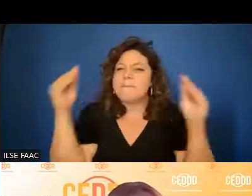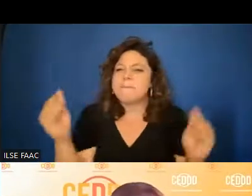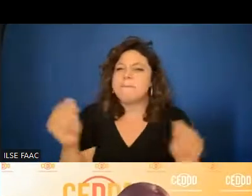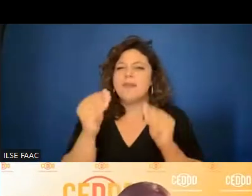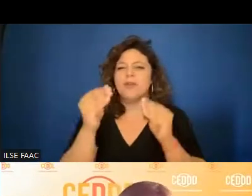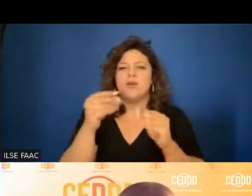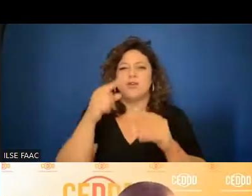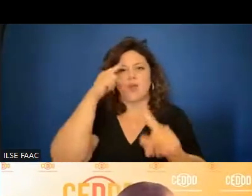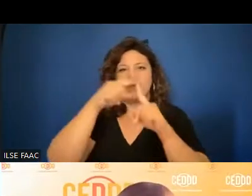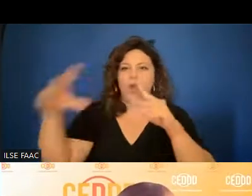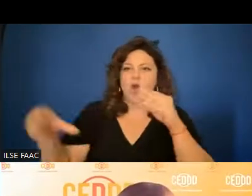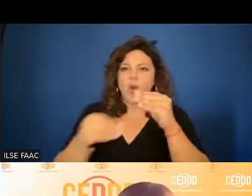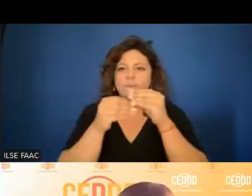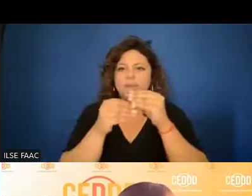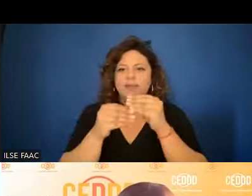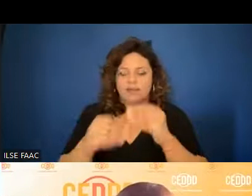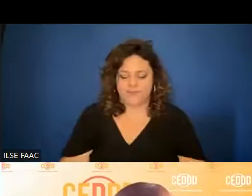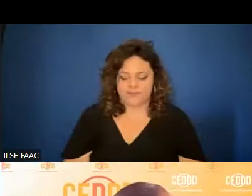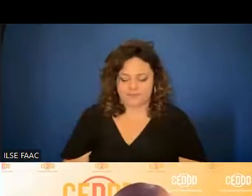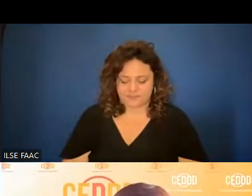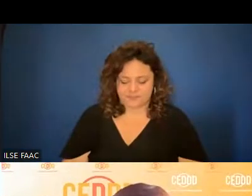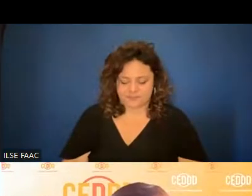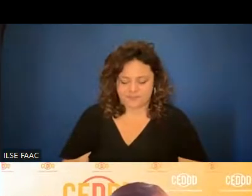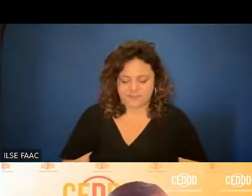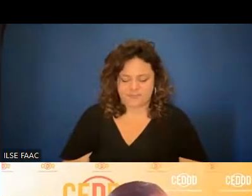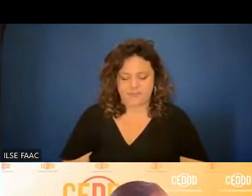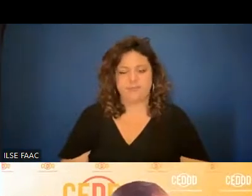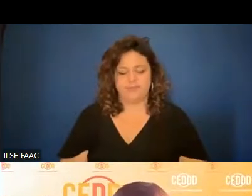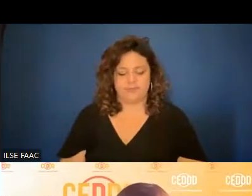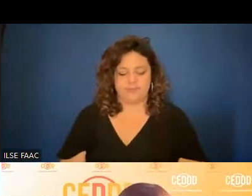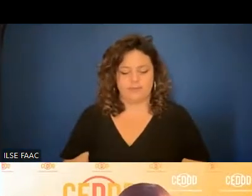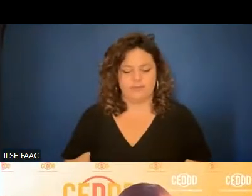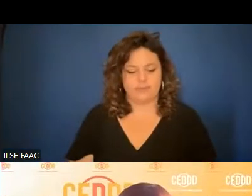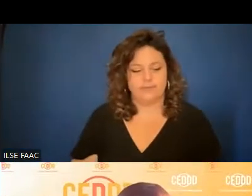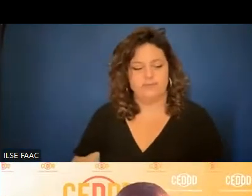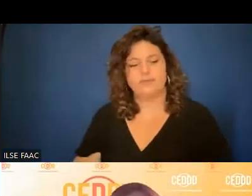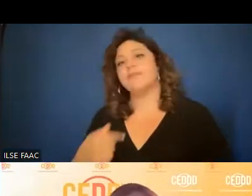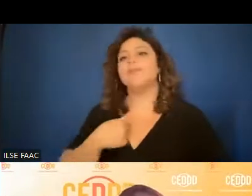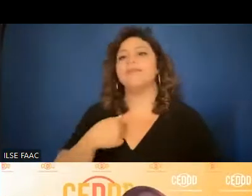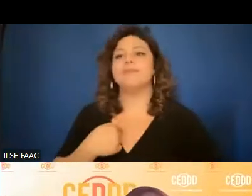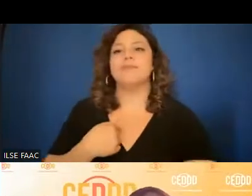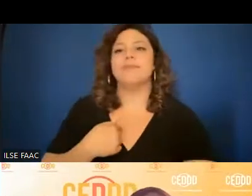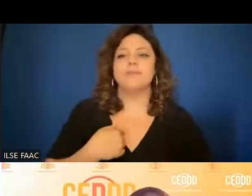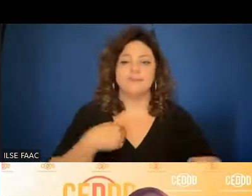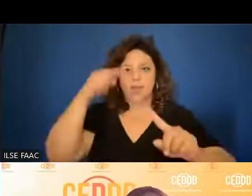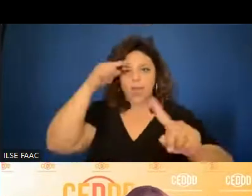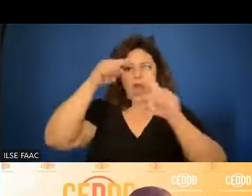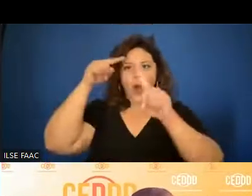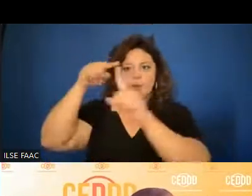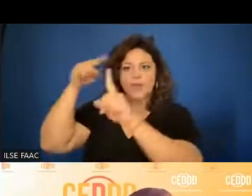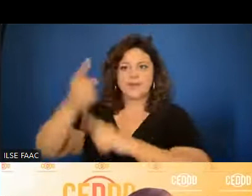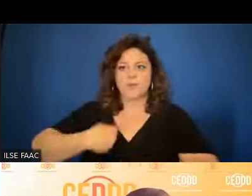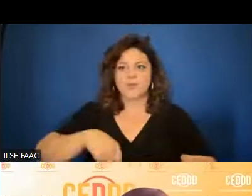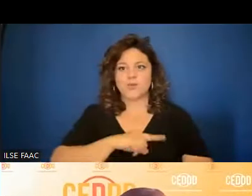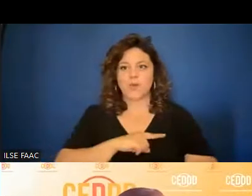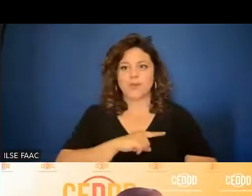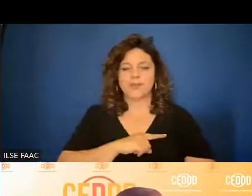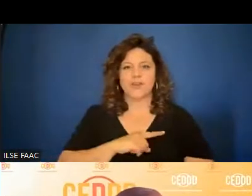barreras, ¿no? que tenemos para poner en un plano de igualdad a las personas con discapacidad. También es